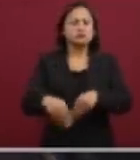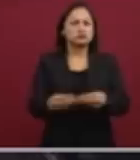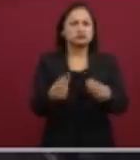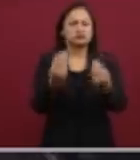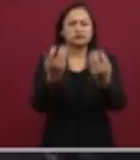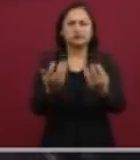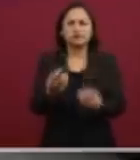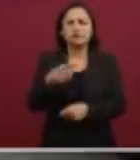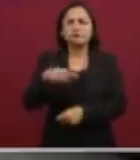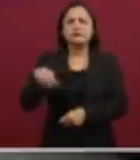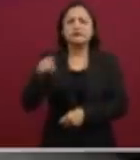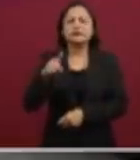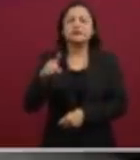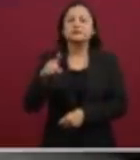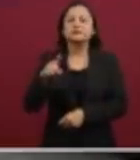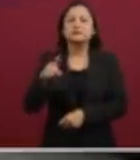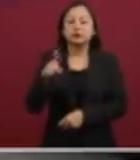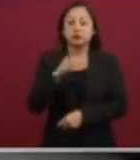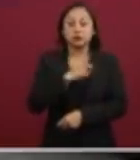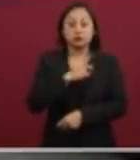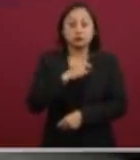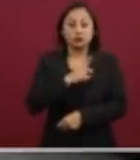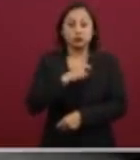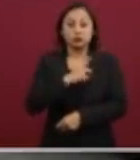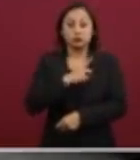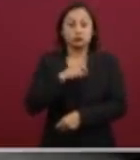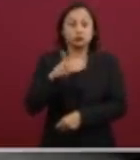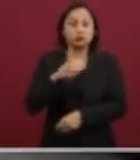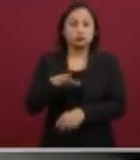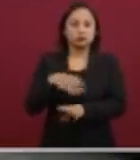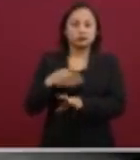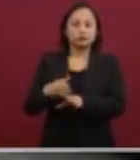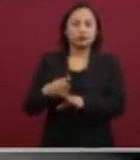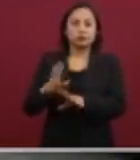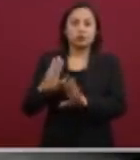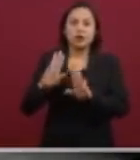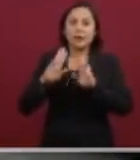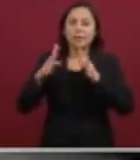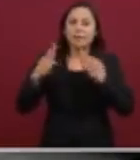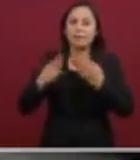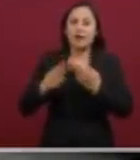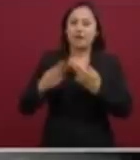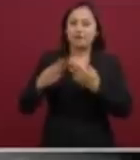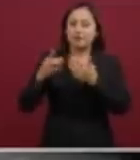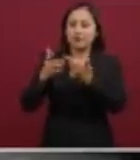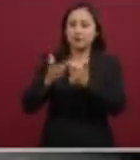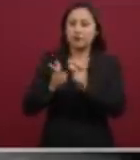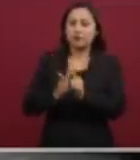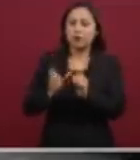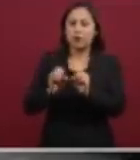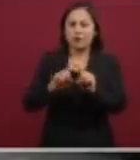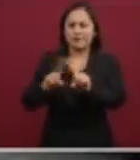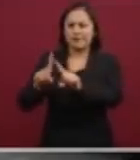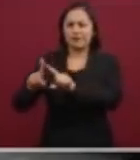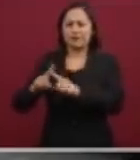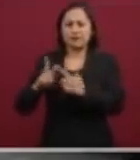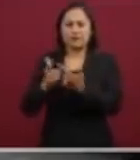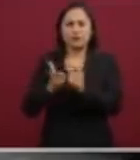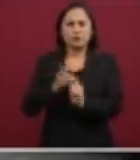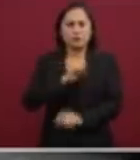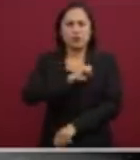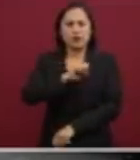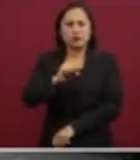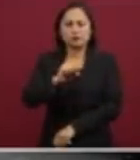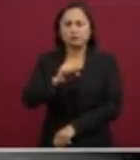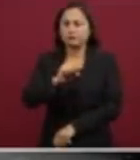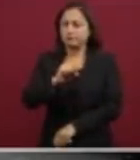solo en el combate del Estado contra una banda o del Estado contra varios grupos delictivos.